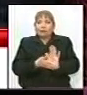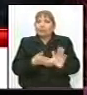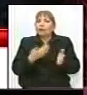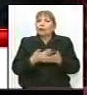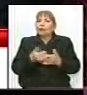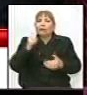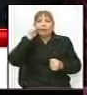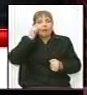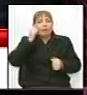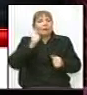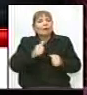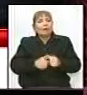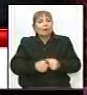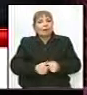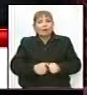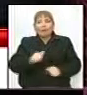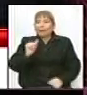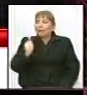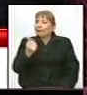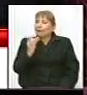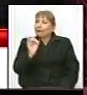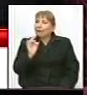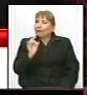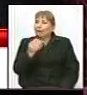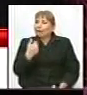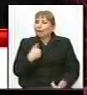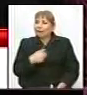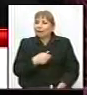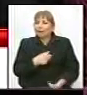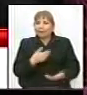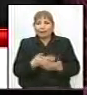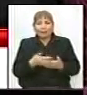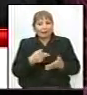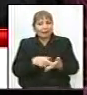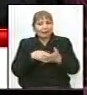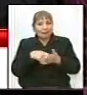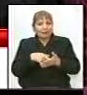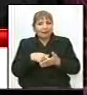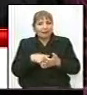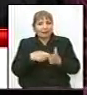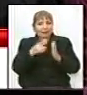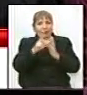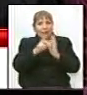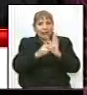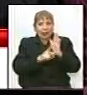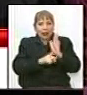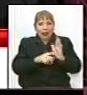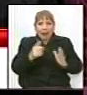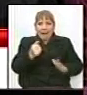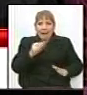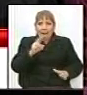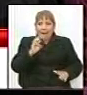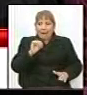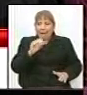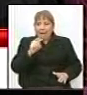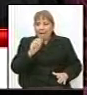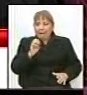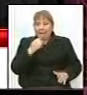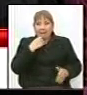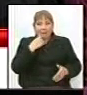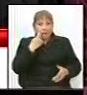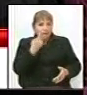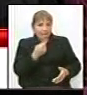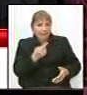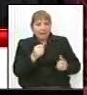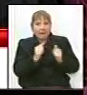hay 18 procedimientos en el país que exigen listas de adherentes. Entonces, coincido con